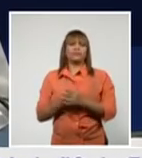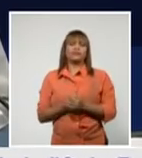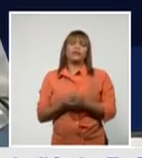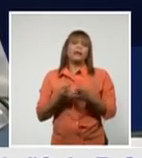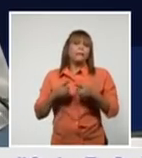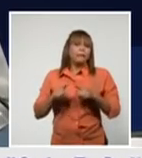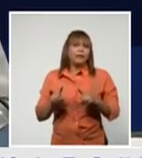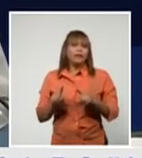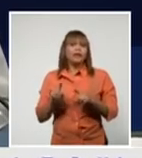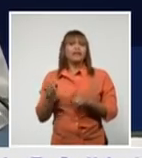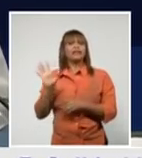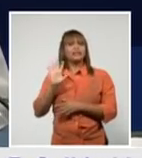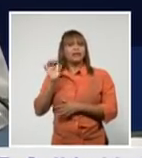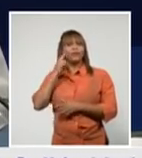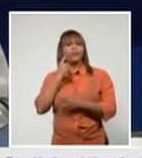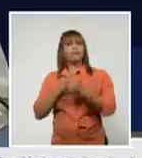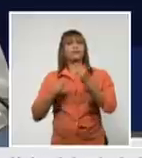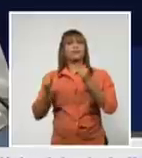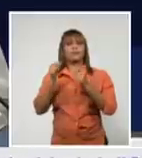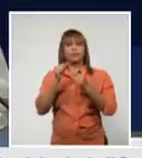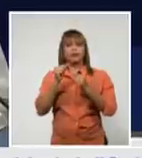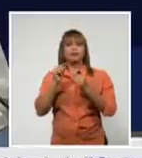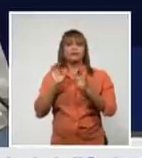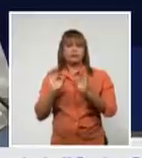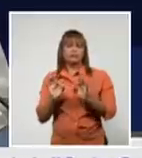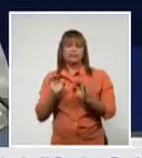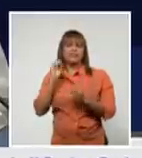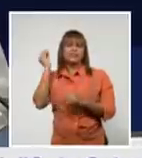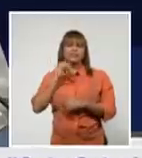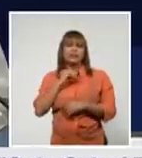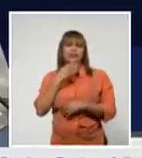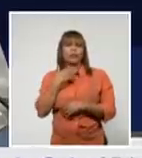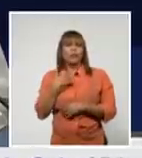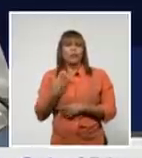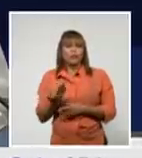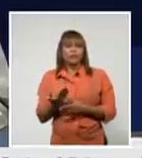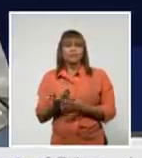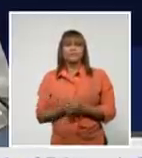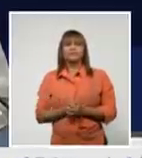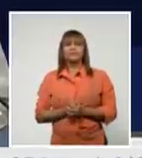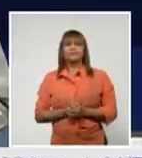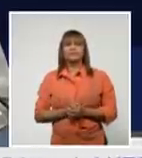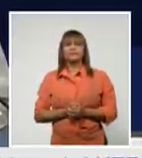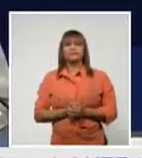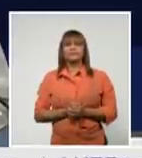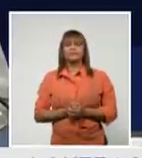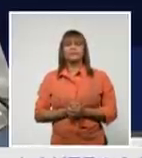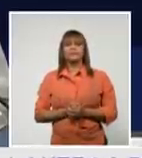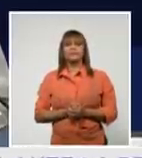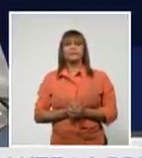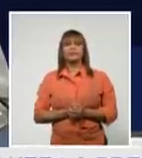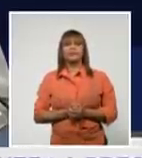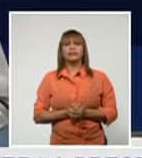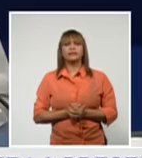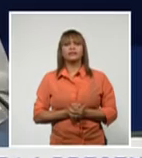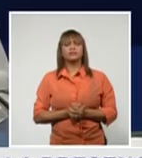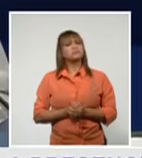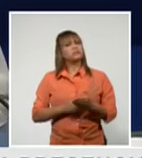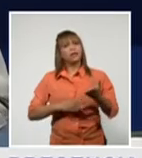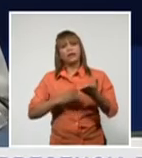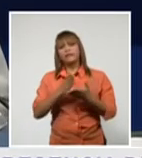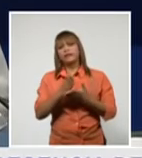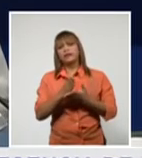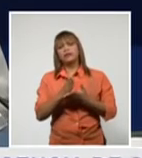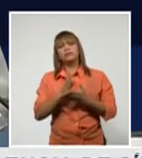el saludo, ya sabemos cómo se tiene que hacer, y seguiremos, o se